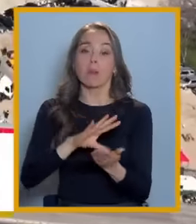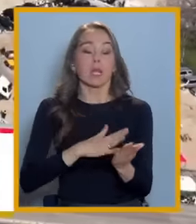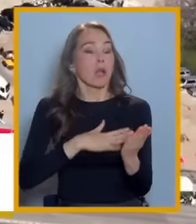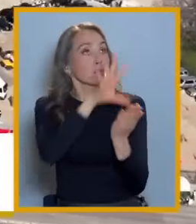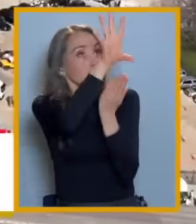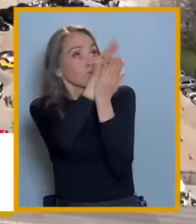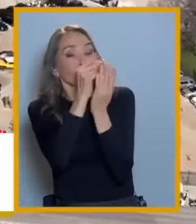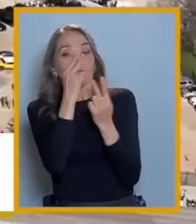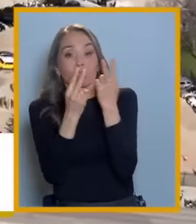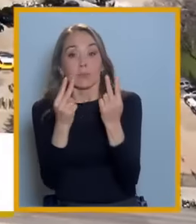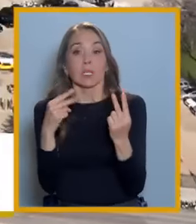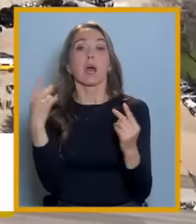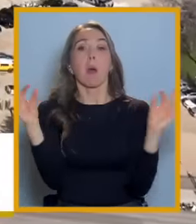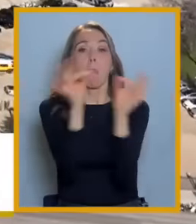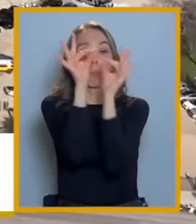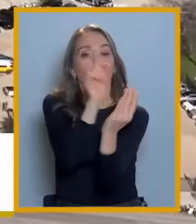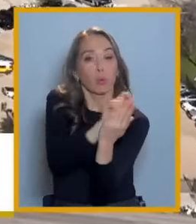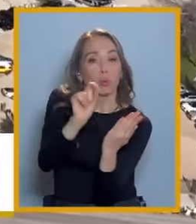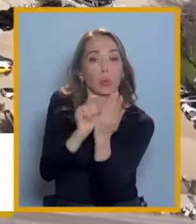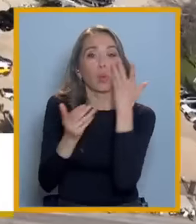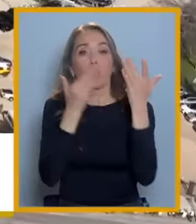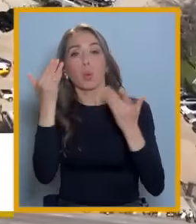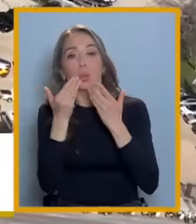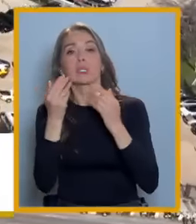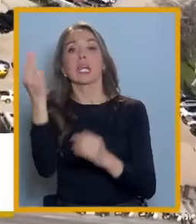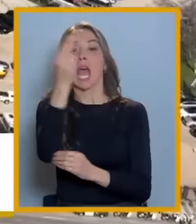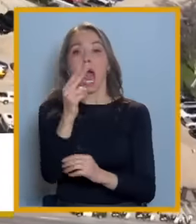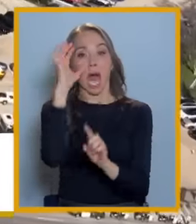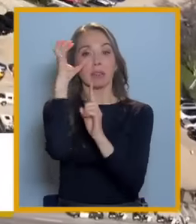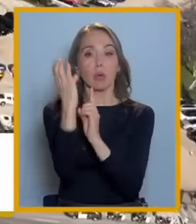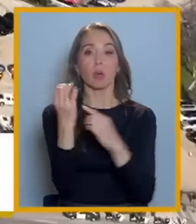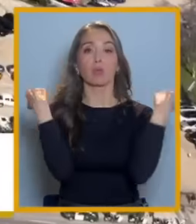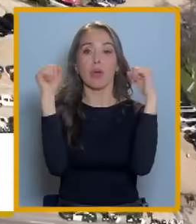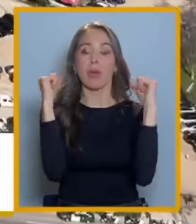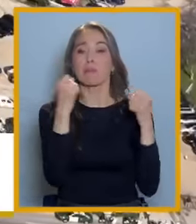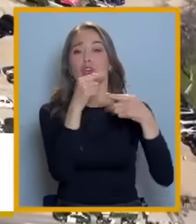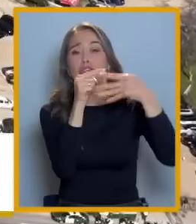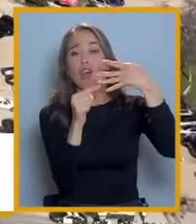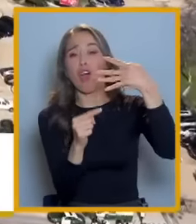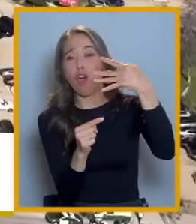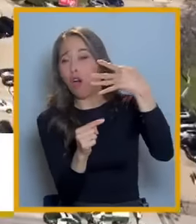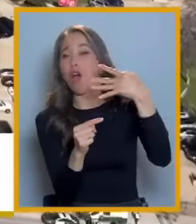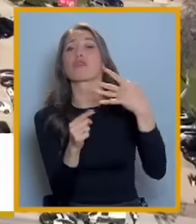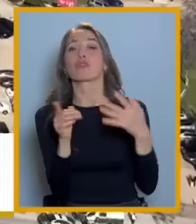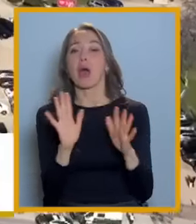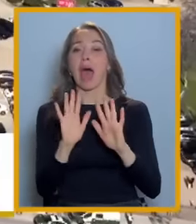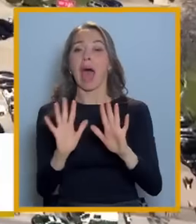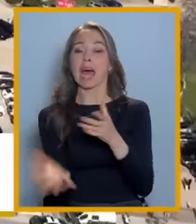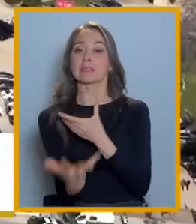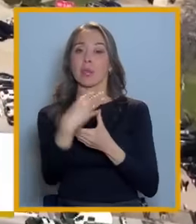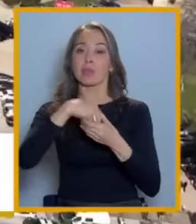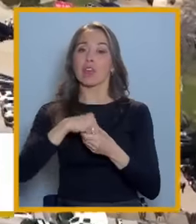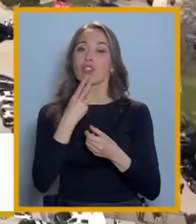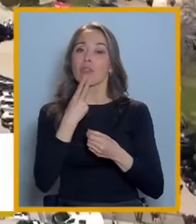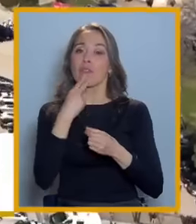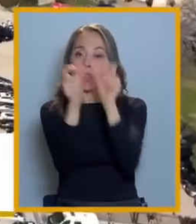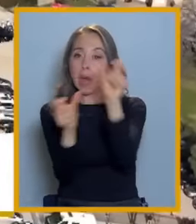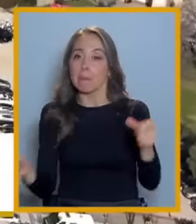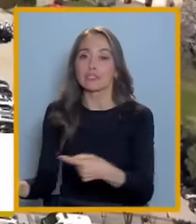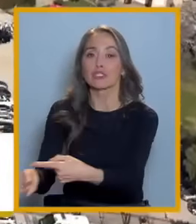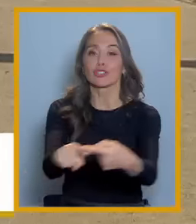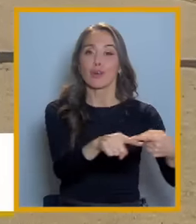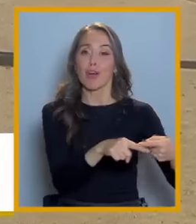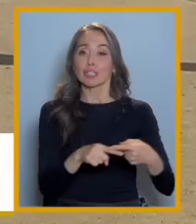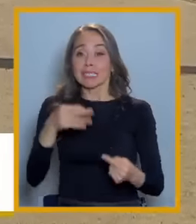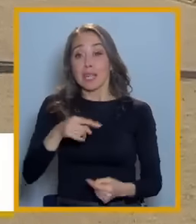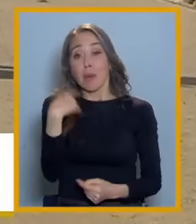inspiradora, obviamente para la música, para el arte, para la cultura, para el deporte y para tantos elementos que conforman lo que es la vida en sociedad, que hoy